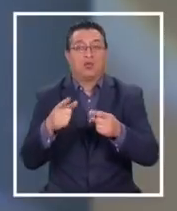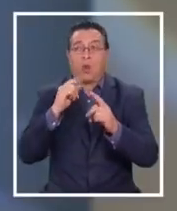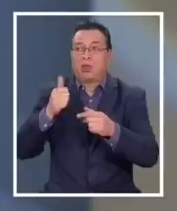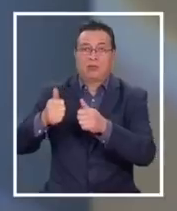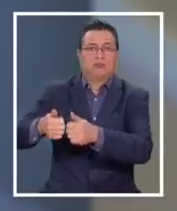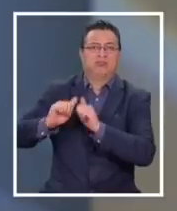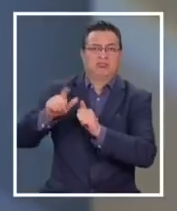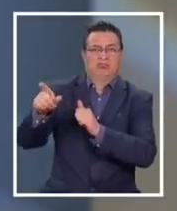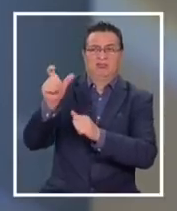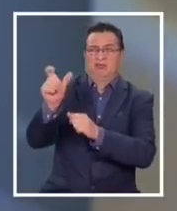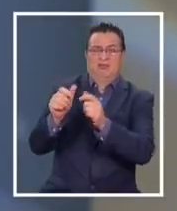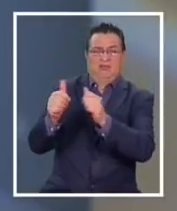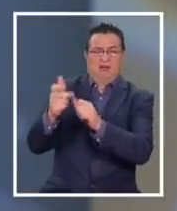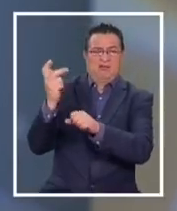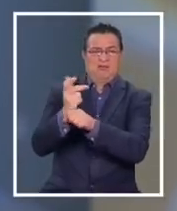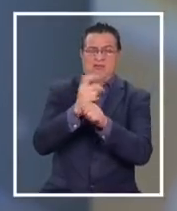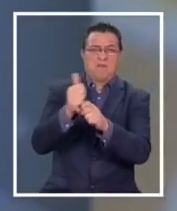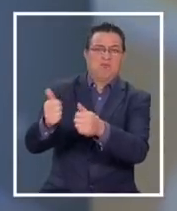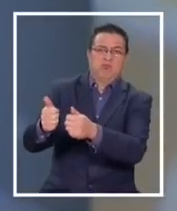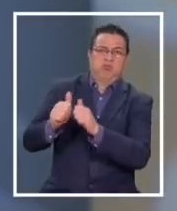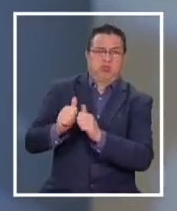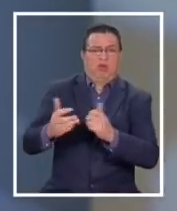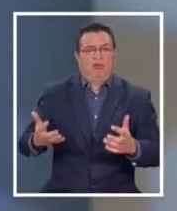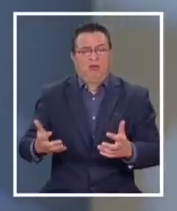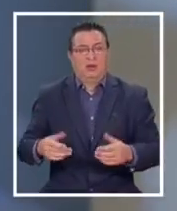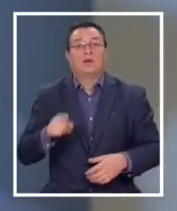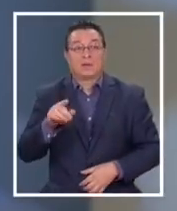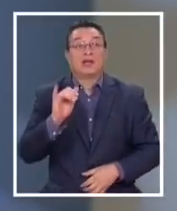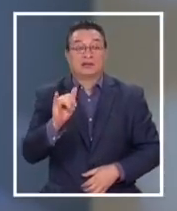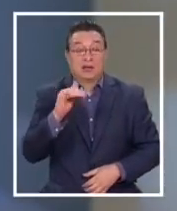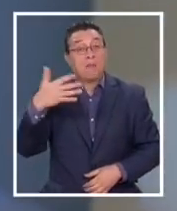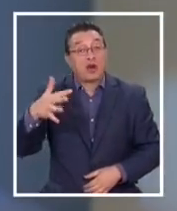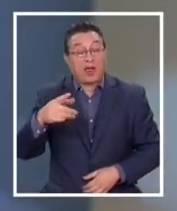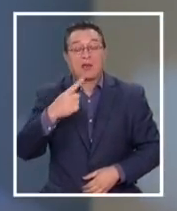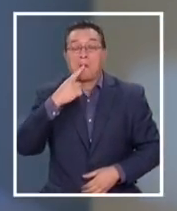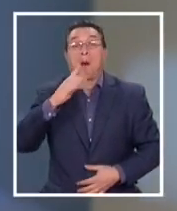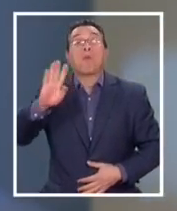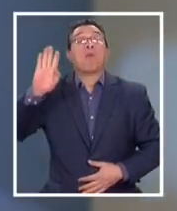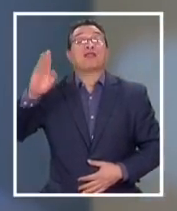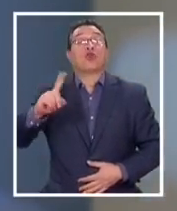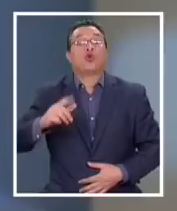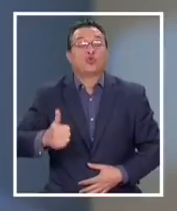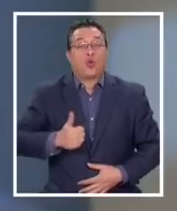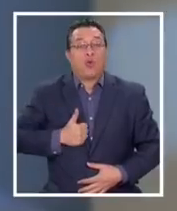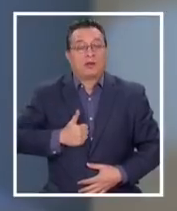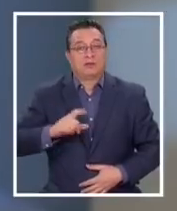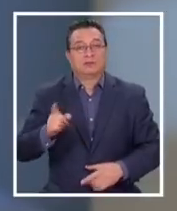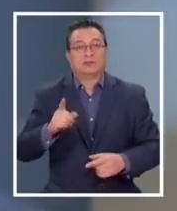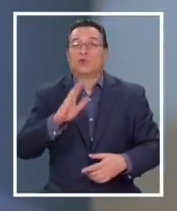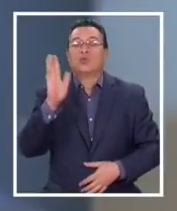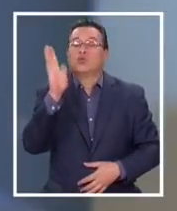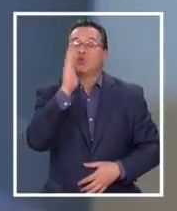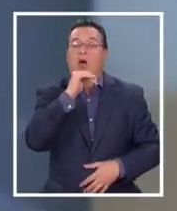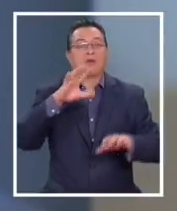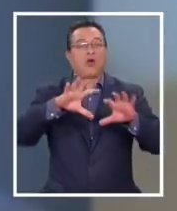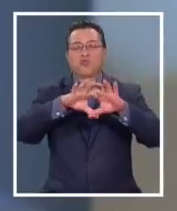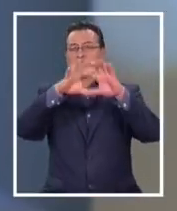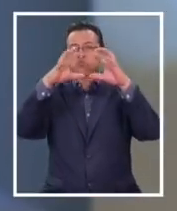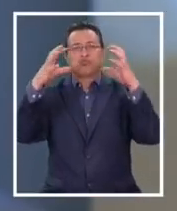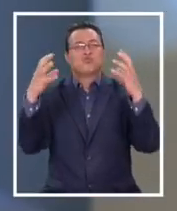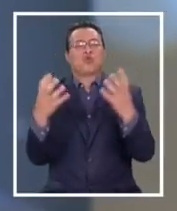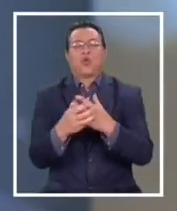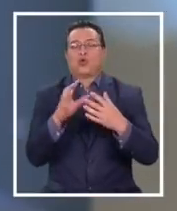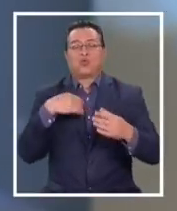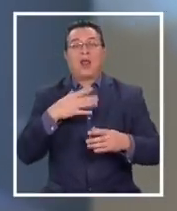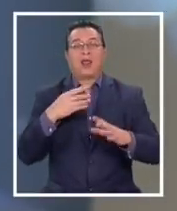los delincuentes. Bueno, yo creo que es importante cuando uno dice promesas incumplidas. O sea, no existe en el mundo el país que ha llegado a